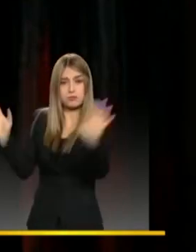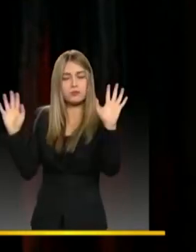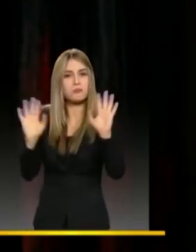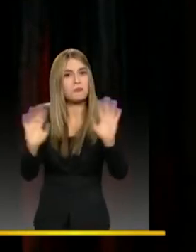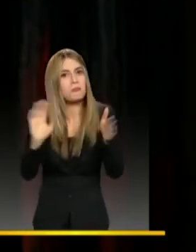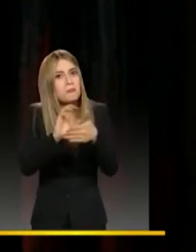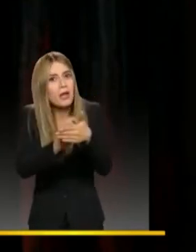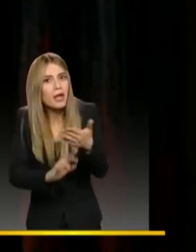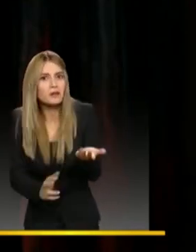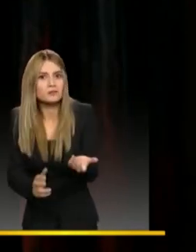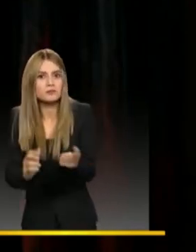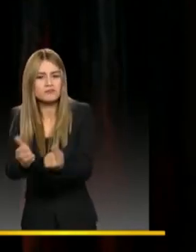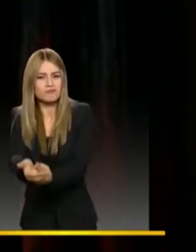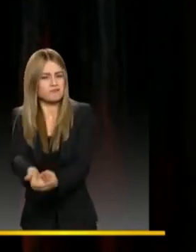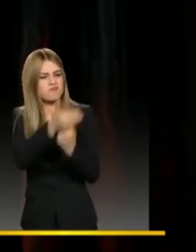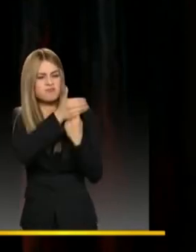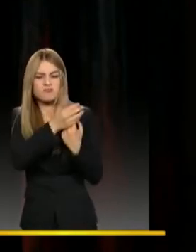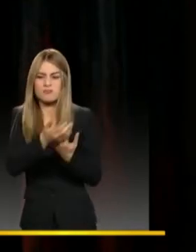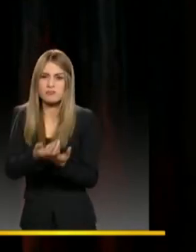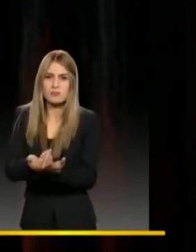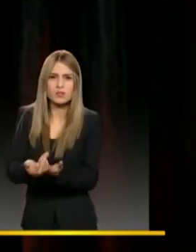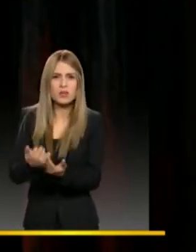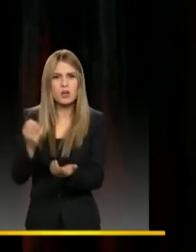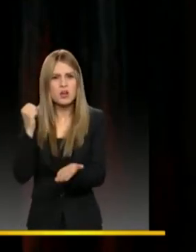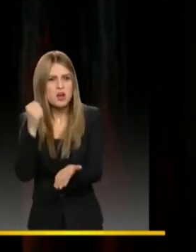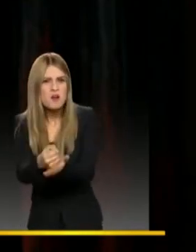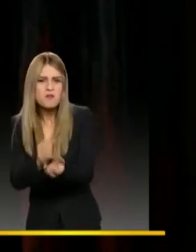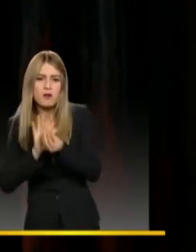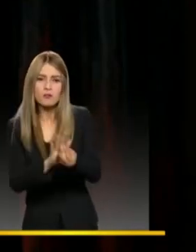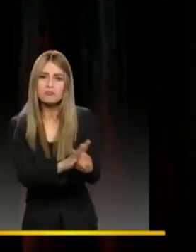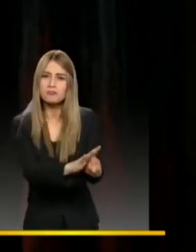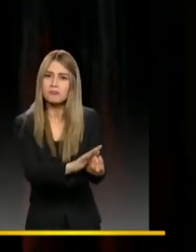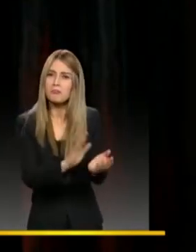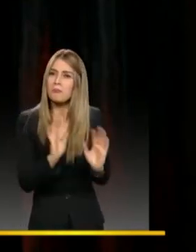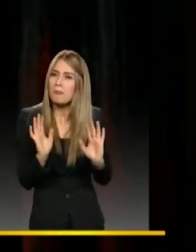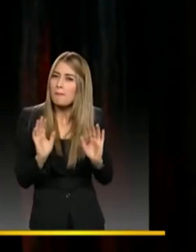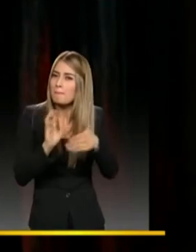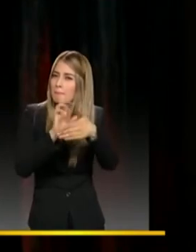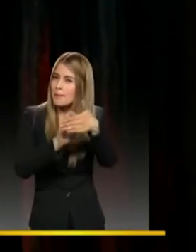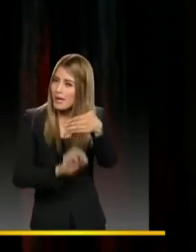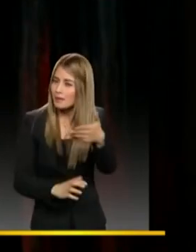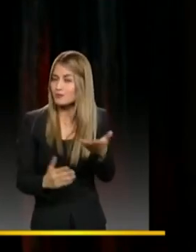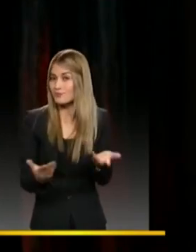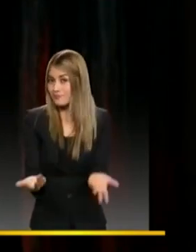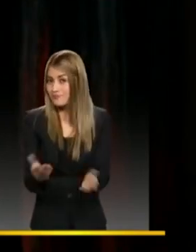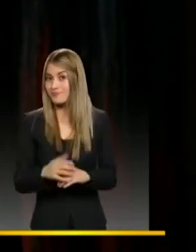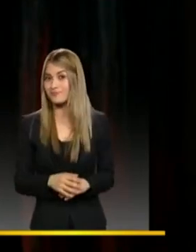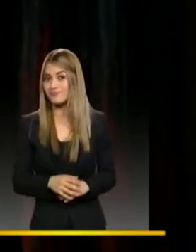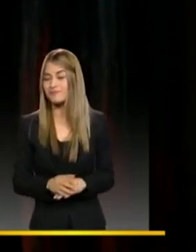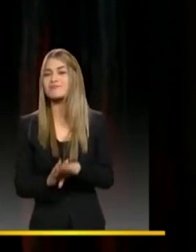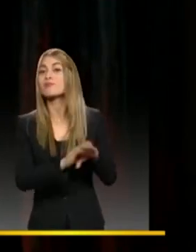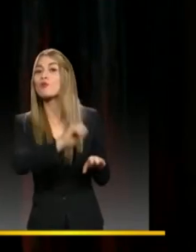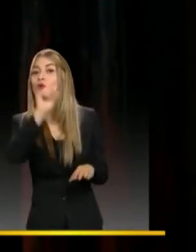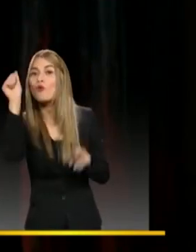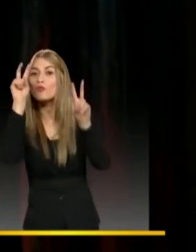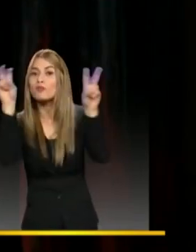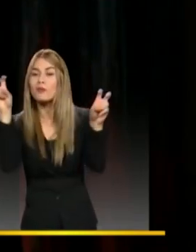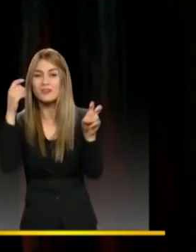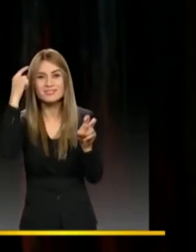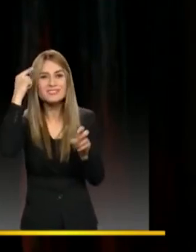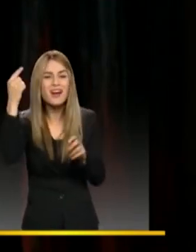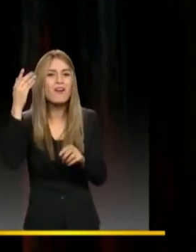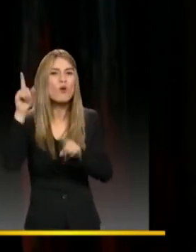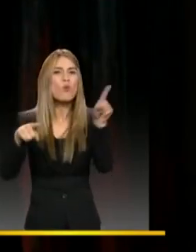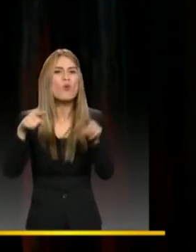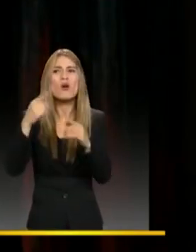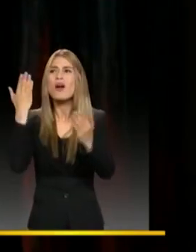También vamos adelante en la sustitución de cultivos ilícitos, que trae más oportunidades para los campesinos, así